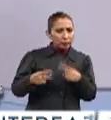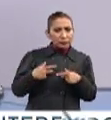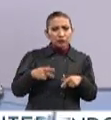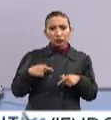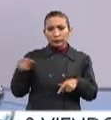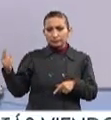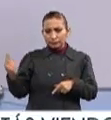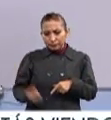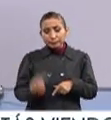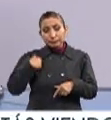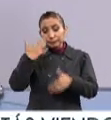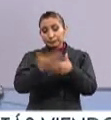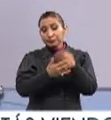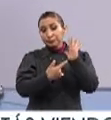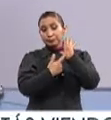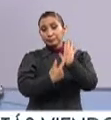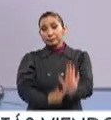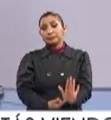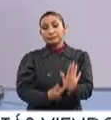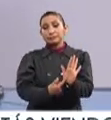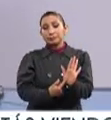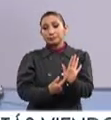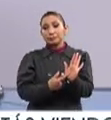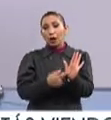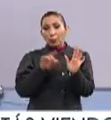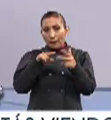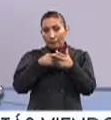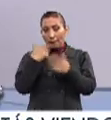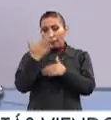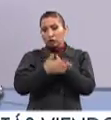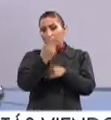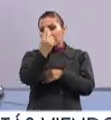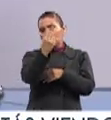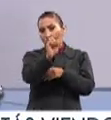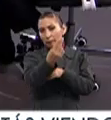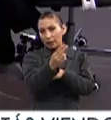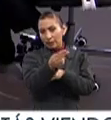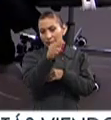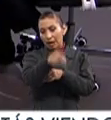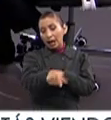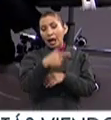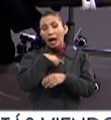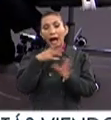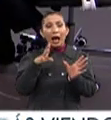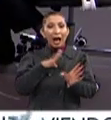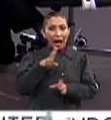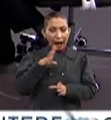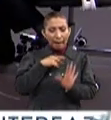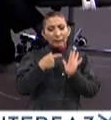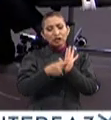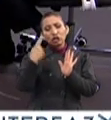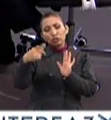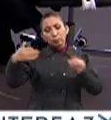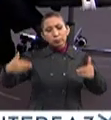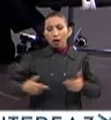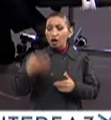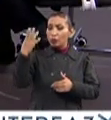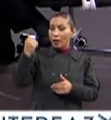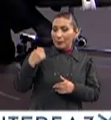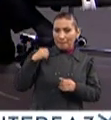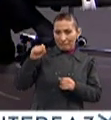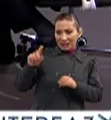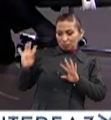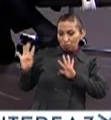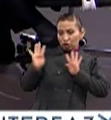que va a tener su presentación, pues digamos, cumbre el próximo 25 de noviembre, donde vas a estar presentándote con 9 de